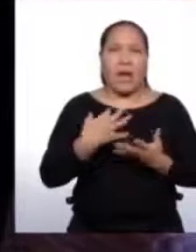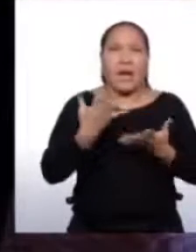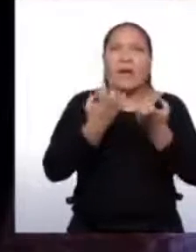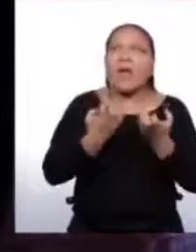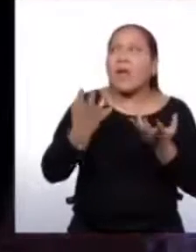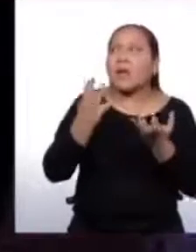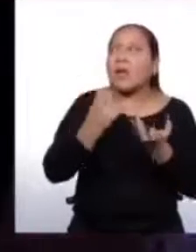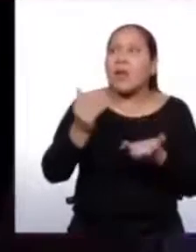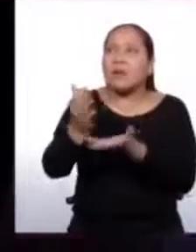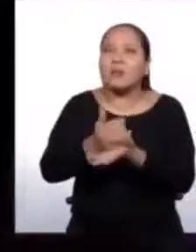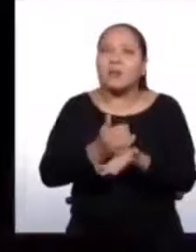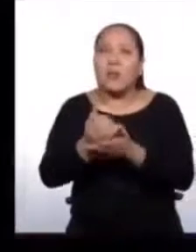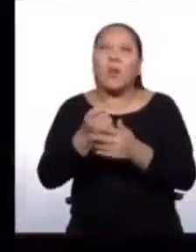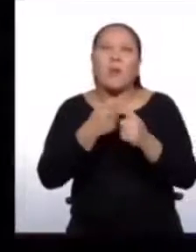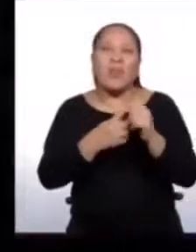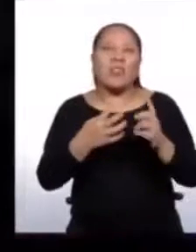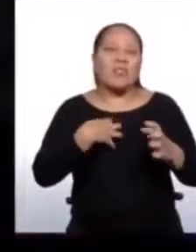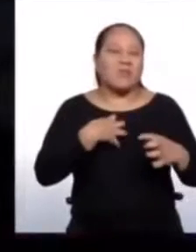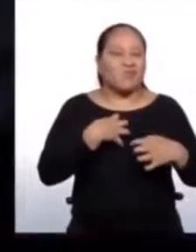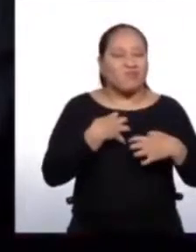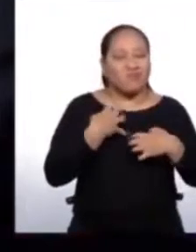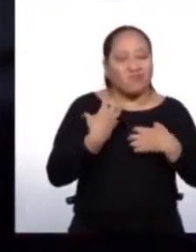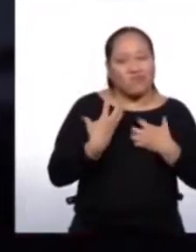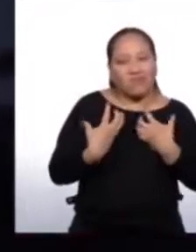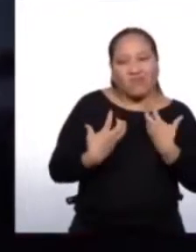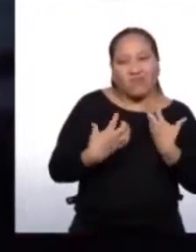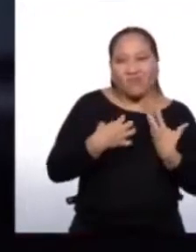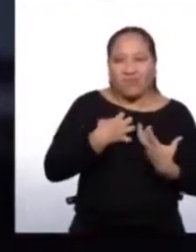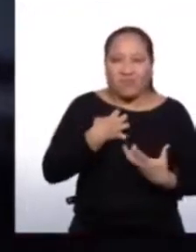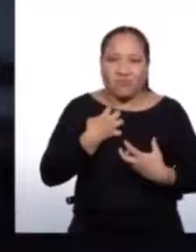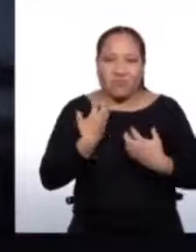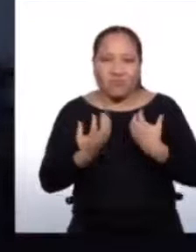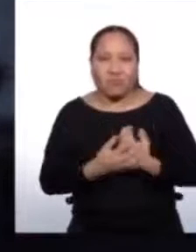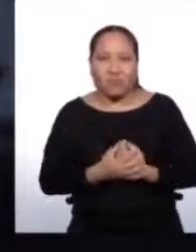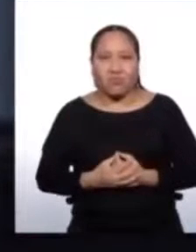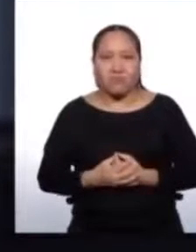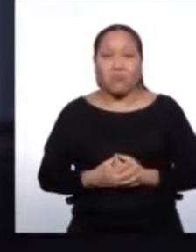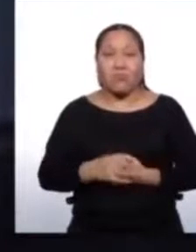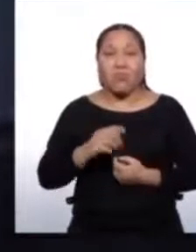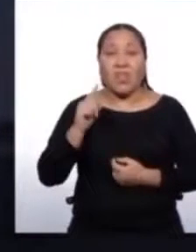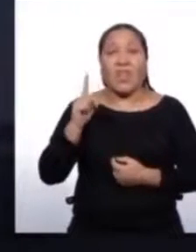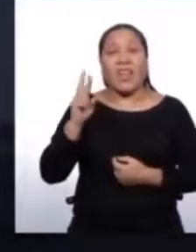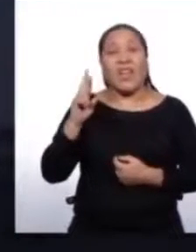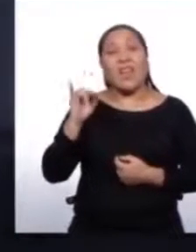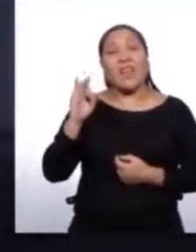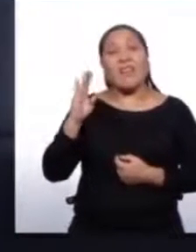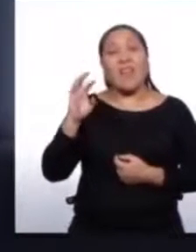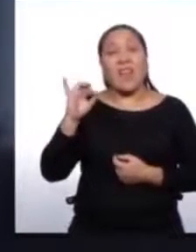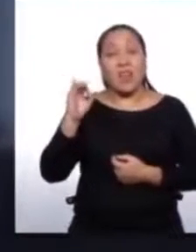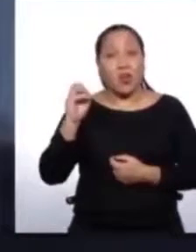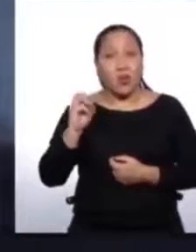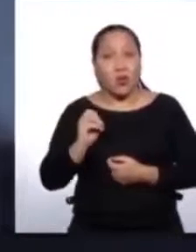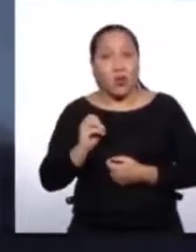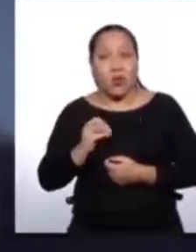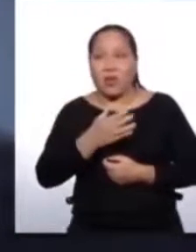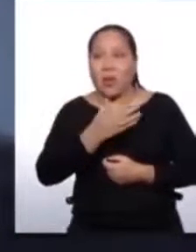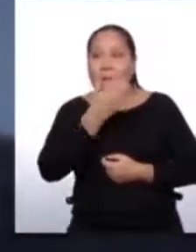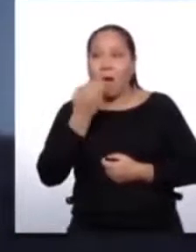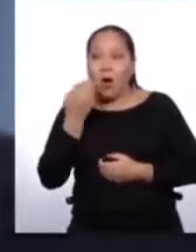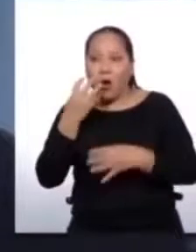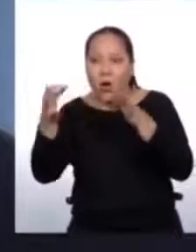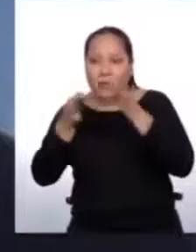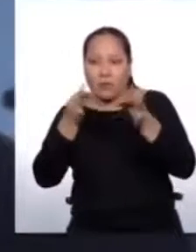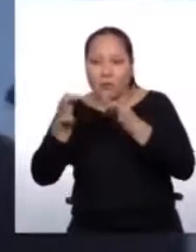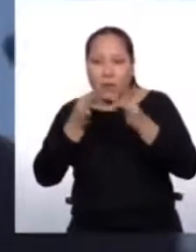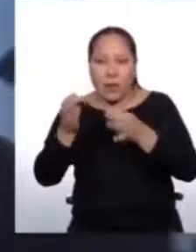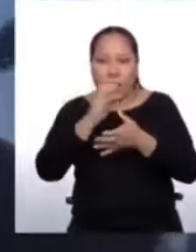ambiciosos, aunque sí son disconformes. Y nadie ha fabulado mejor que Ribeiro ese aspecto de la